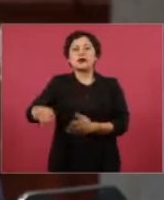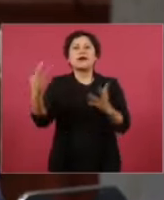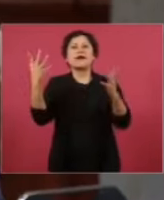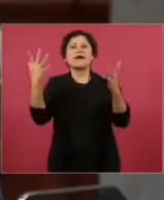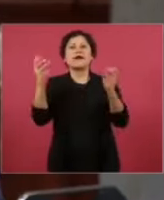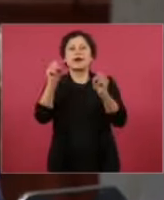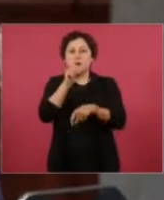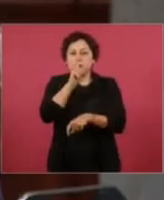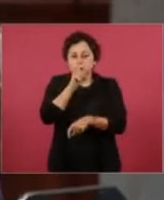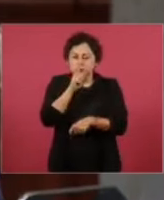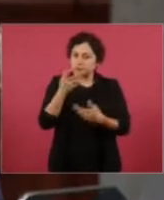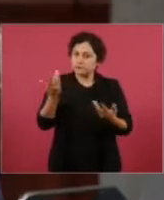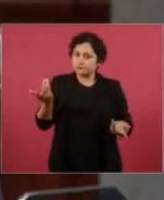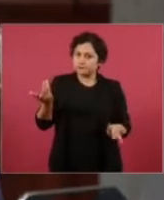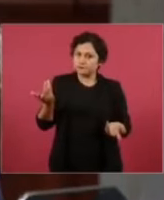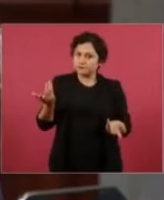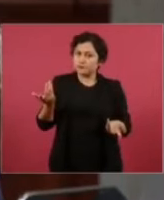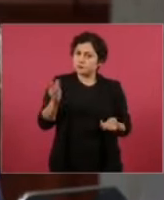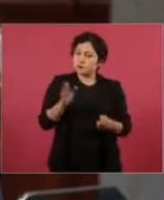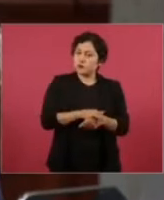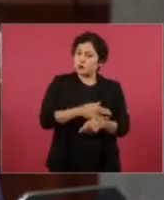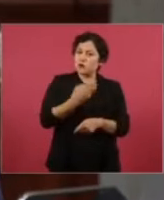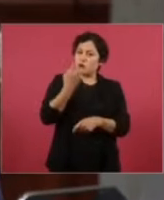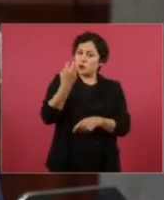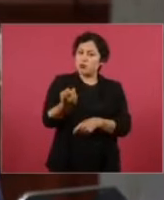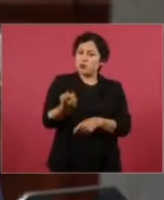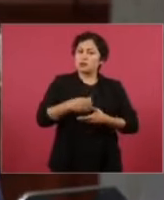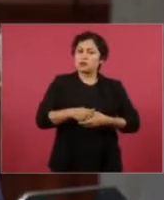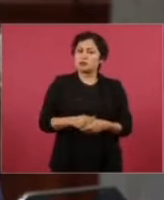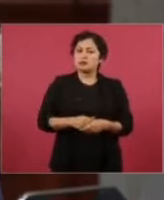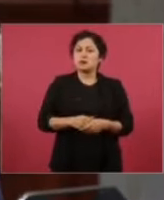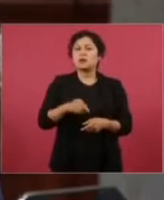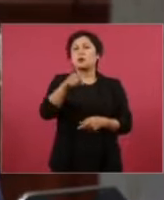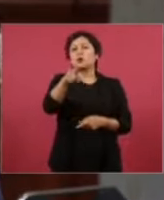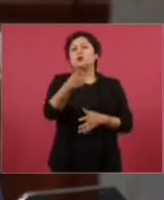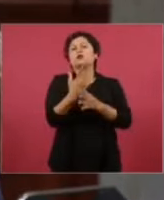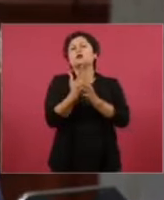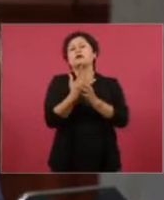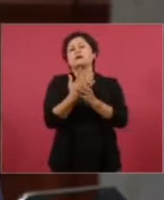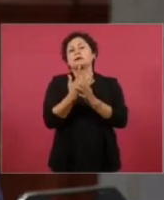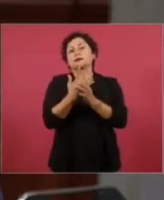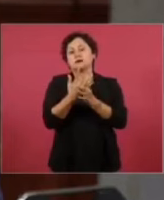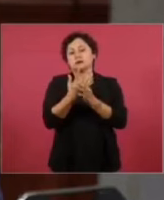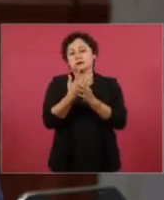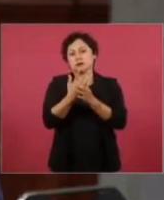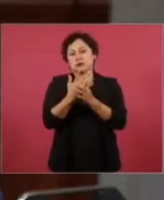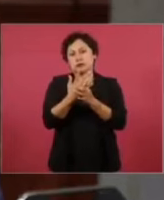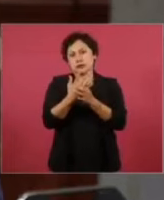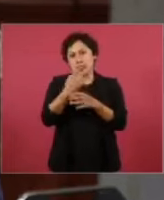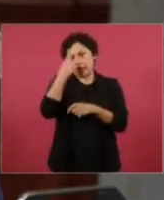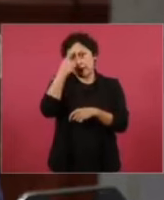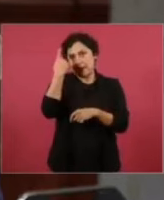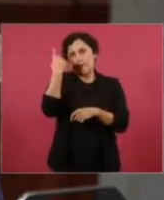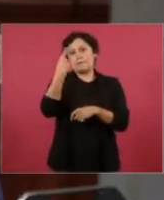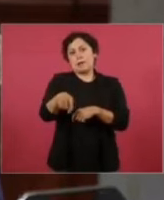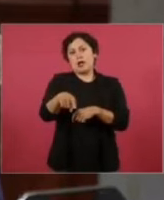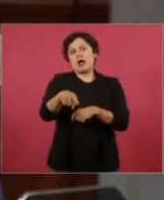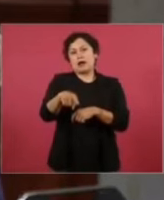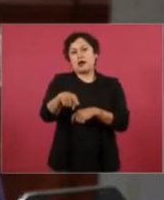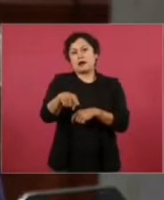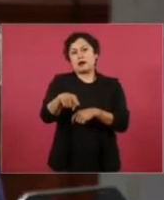palazos. Amigos, eso es lo que se ha ganado Reina con el pueblo de México, por atacar al presidente